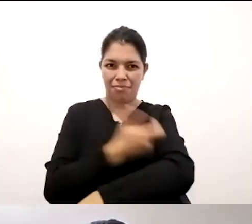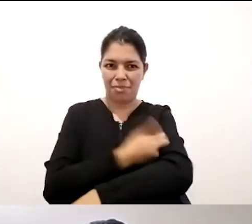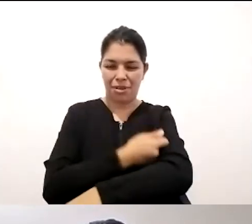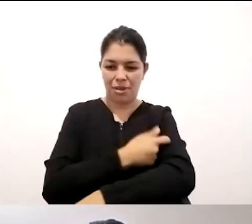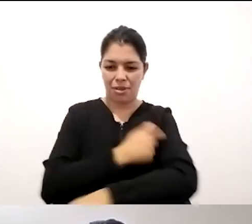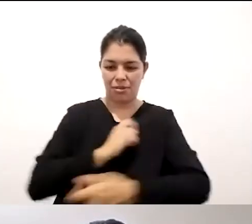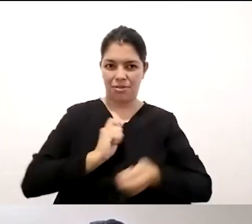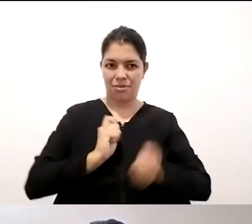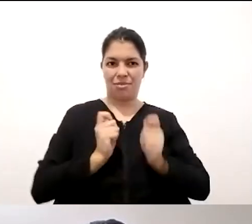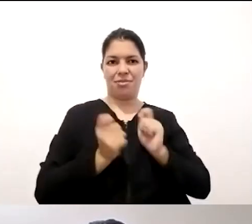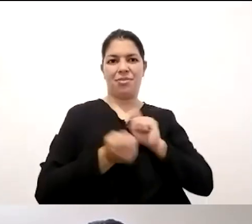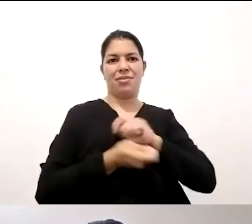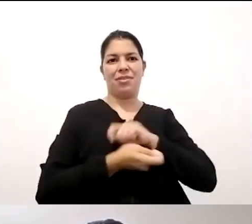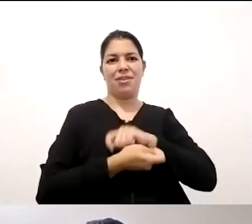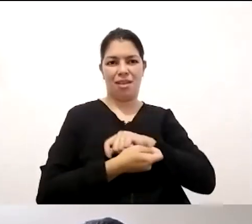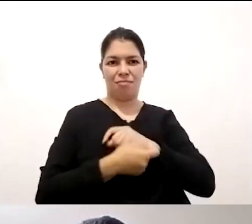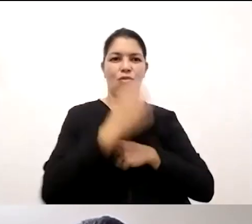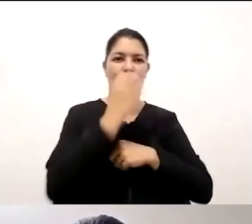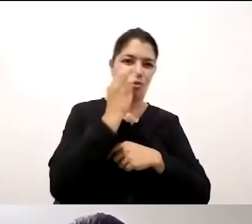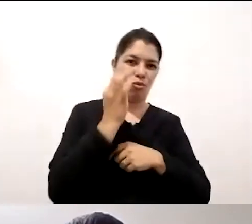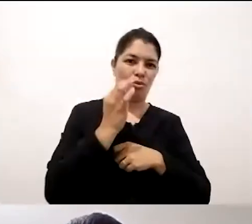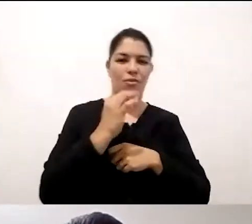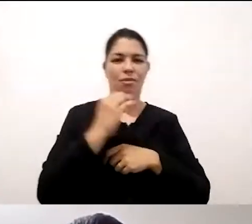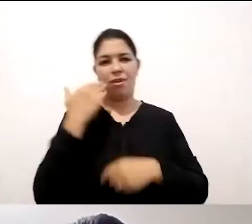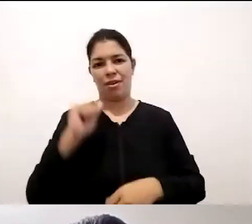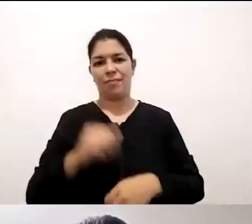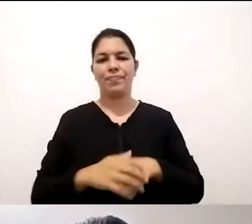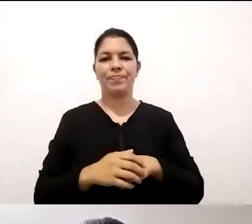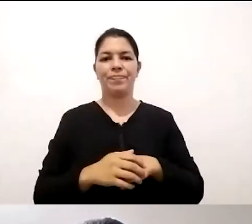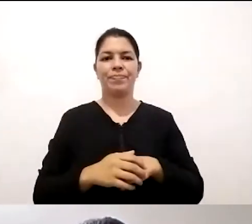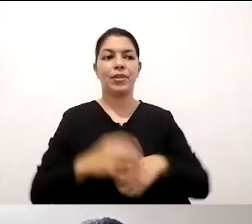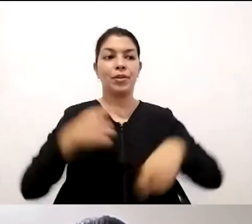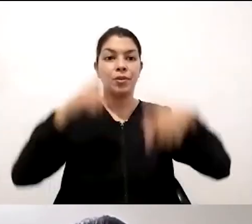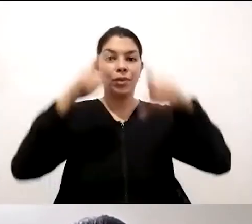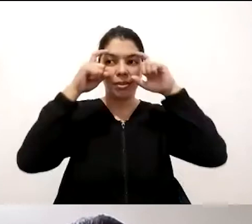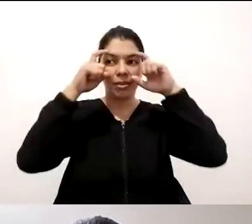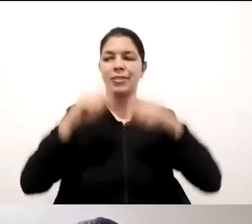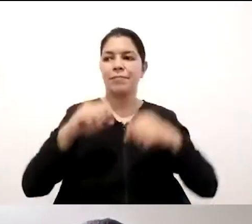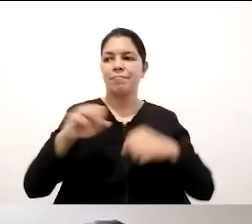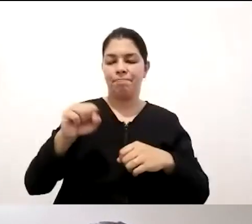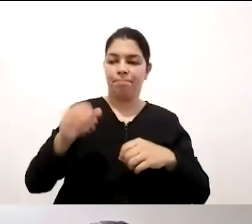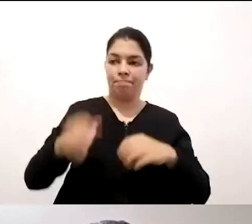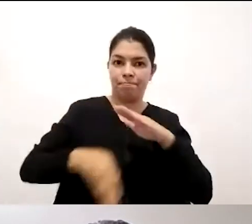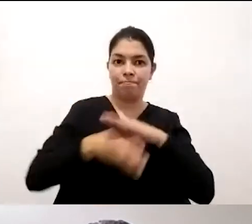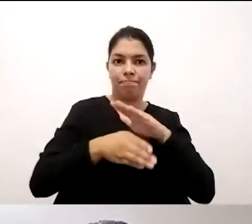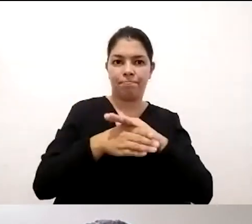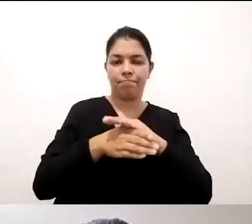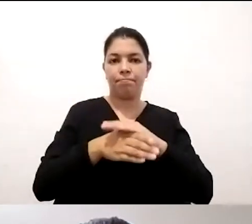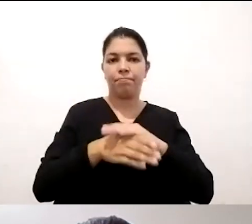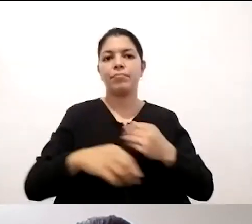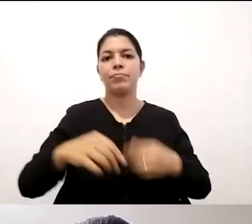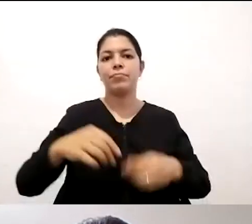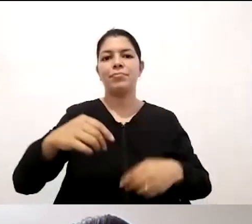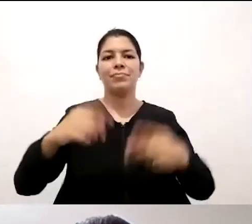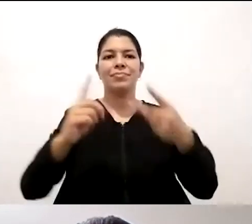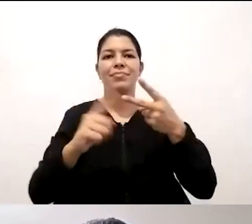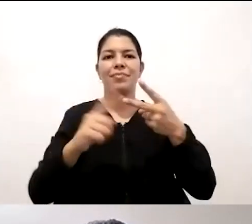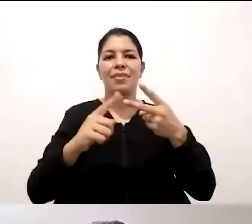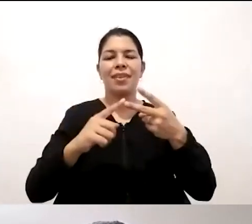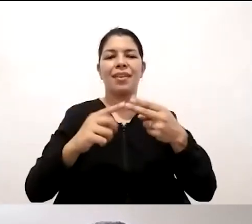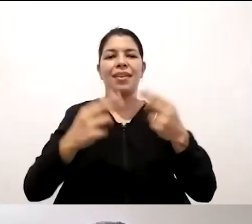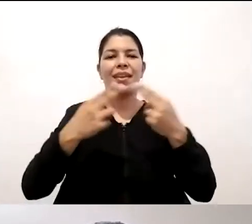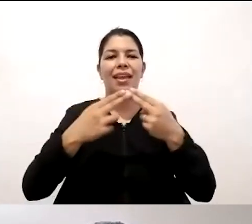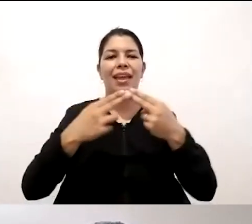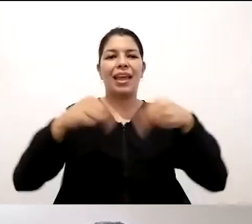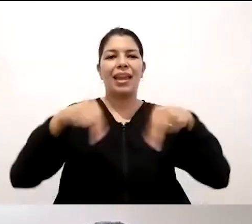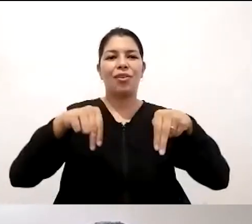estrógenos. Y continuando, Olga, encontramos el género, que se entiende como las construcciones socioculturales que